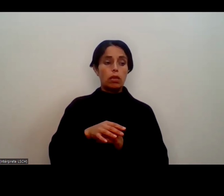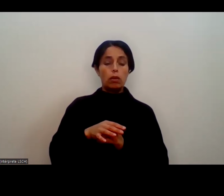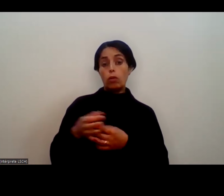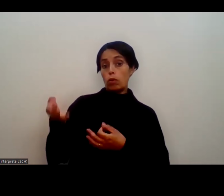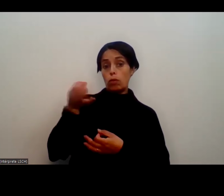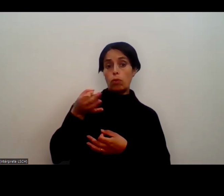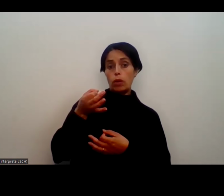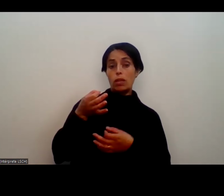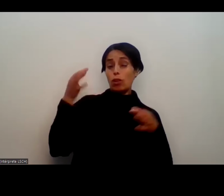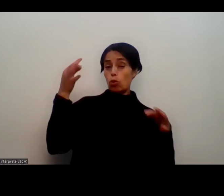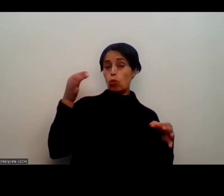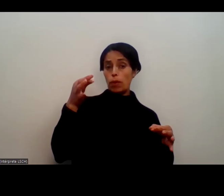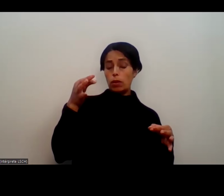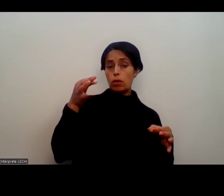el